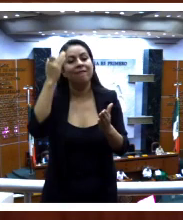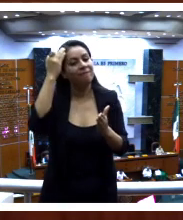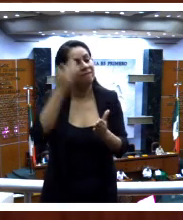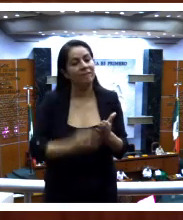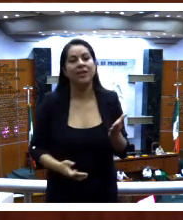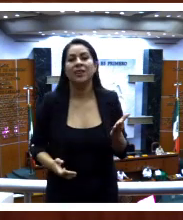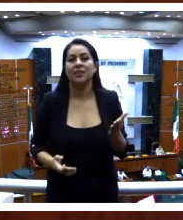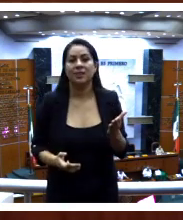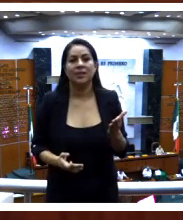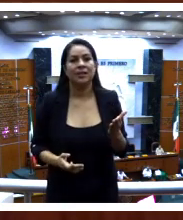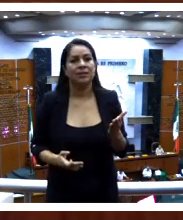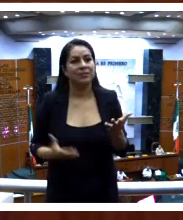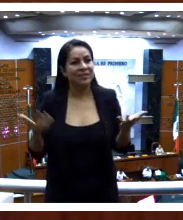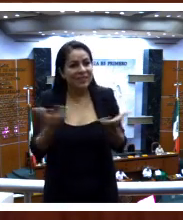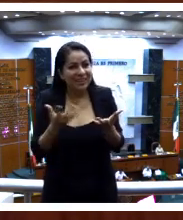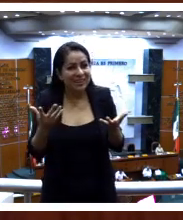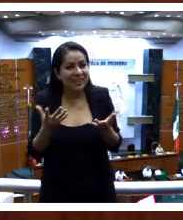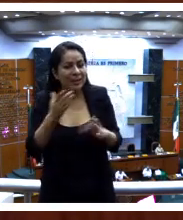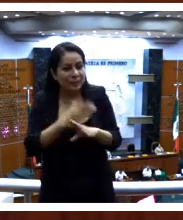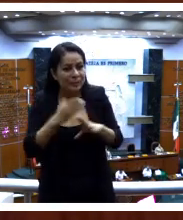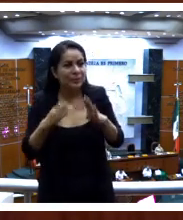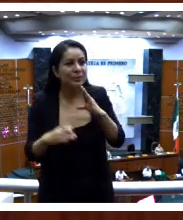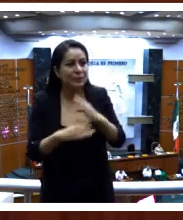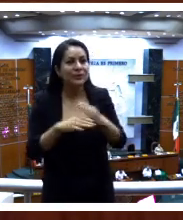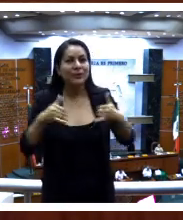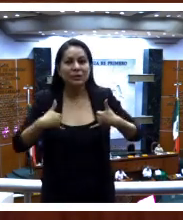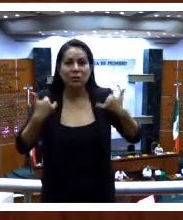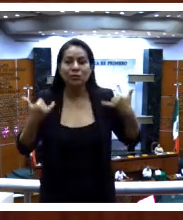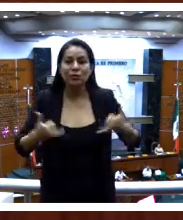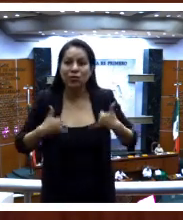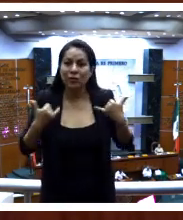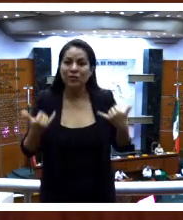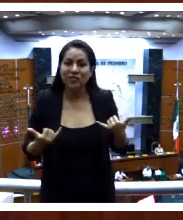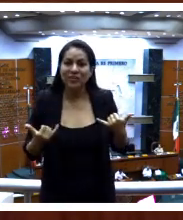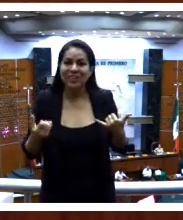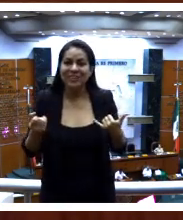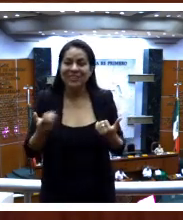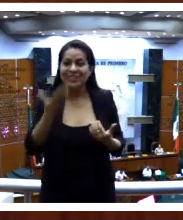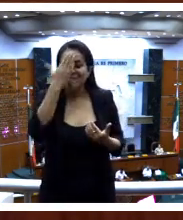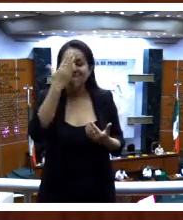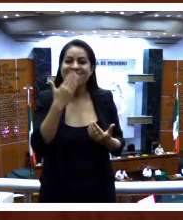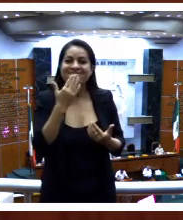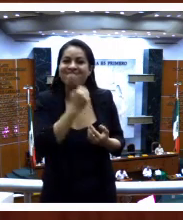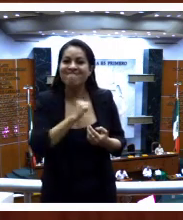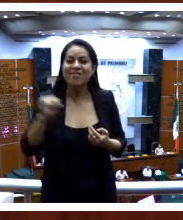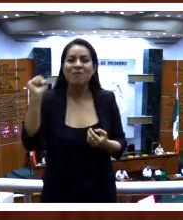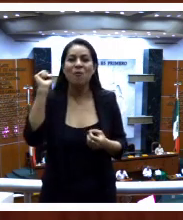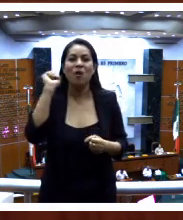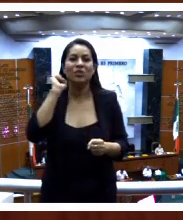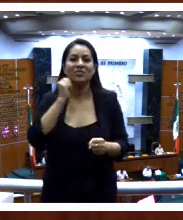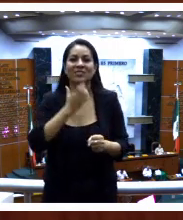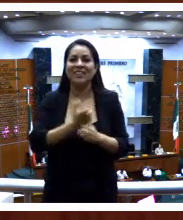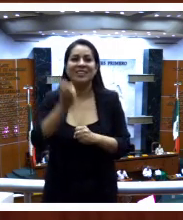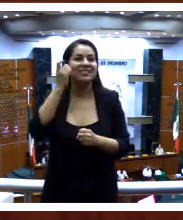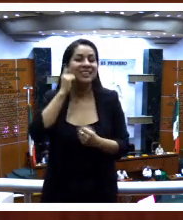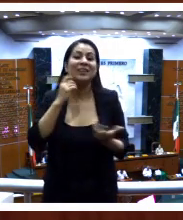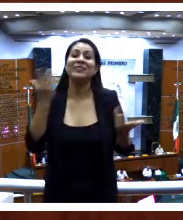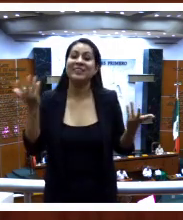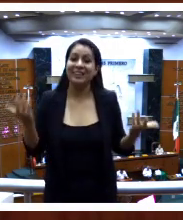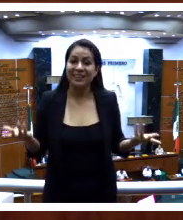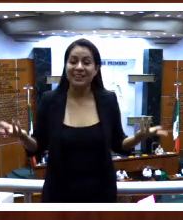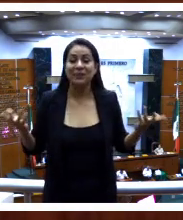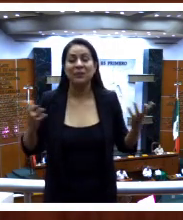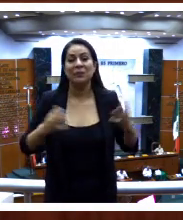falta que pues, hagamos tareas con los jóvenes talentosos de Guerrero. Resulta que